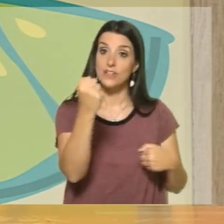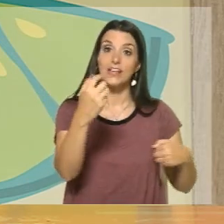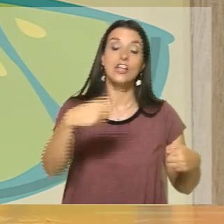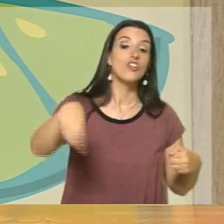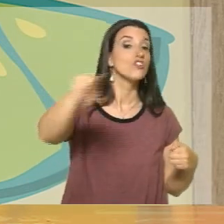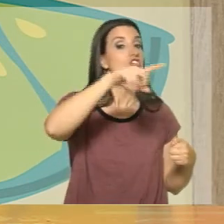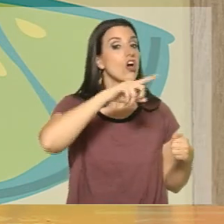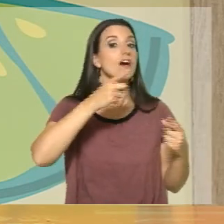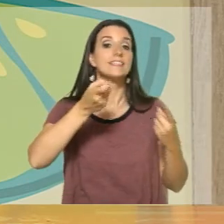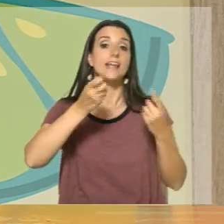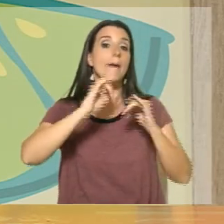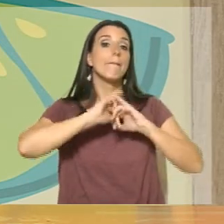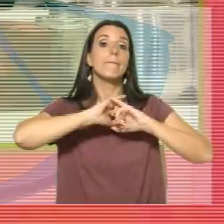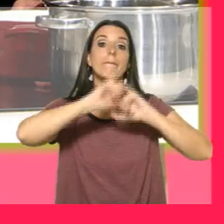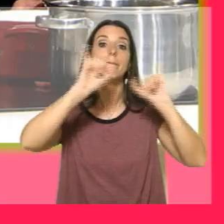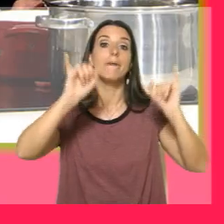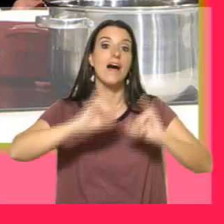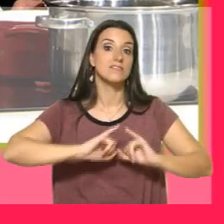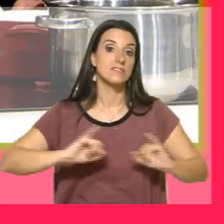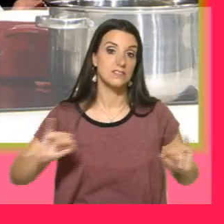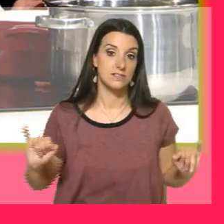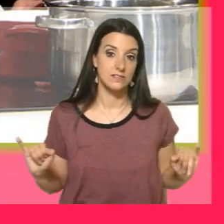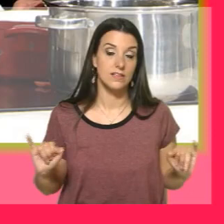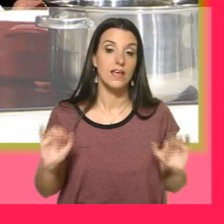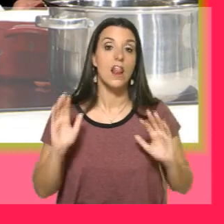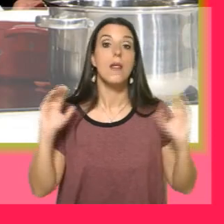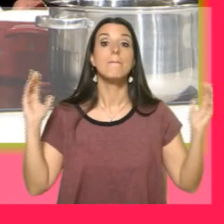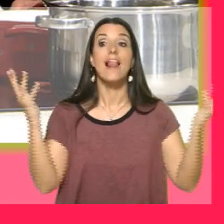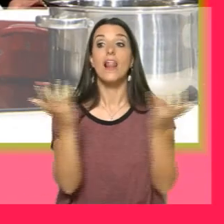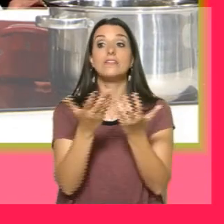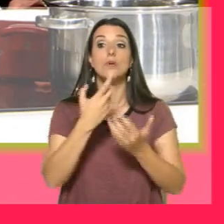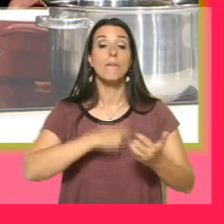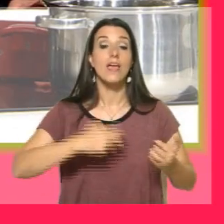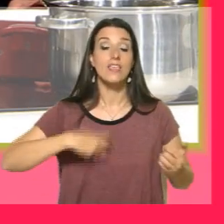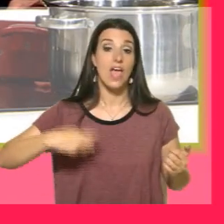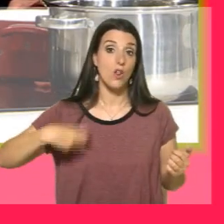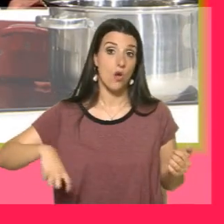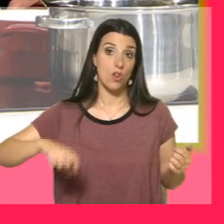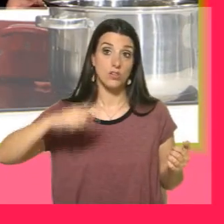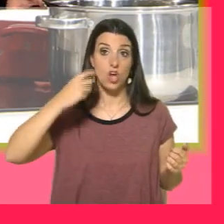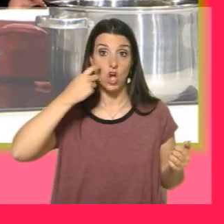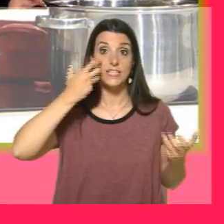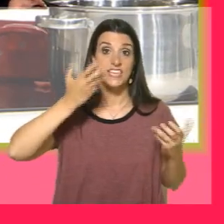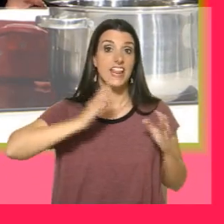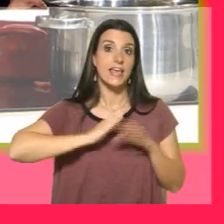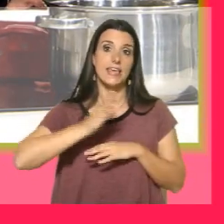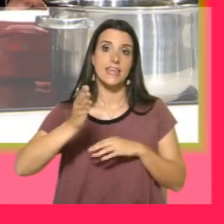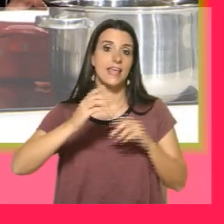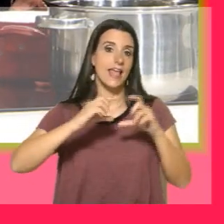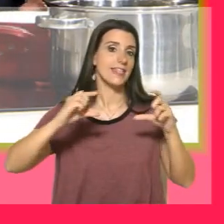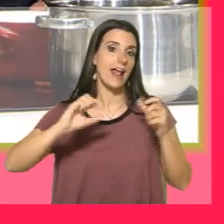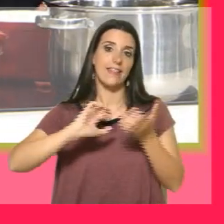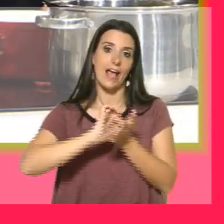dé transcurra con total normalidad. En el Palacio Peñarol, me parece que claro, parece que si querés ir ya no habría